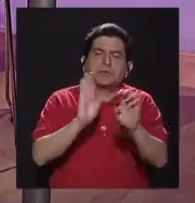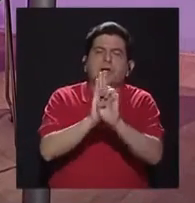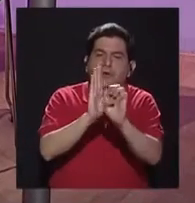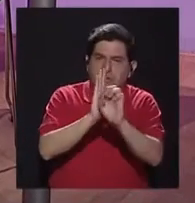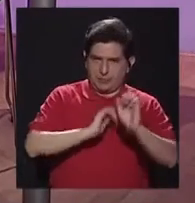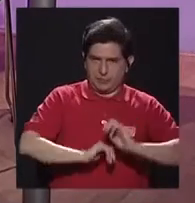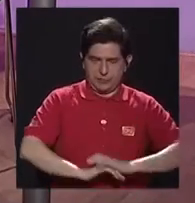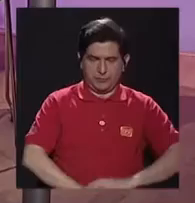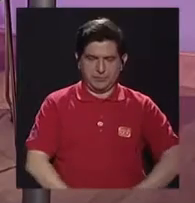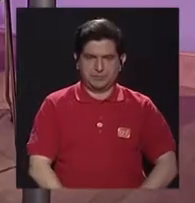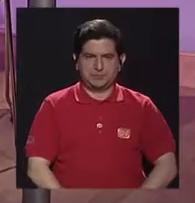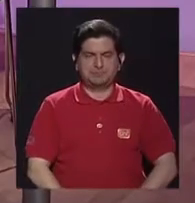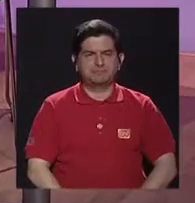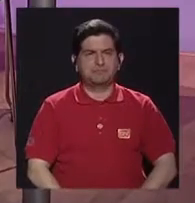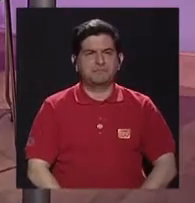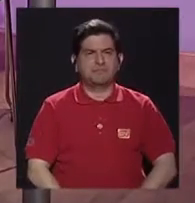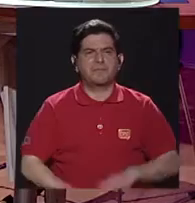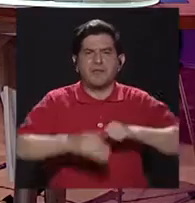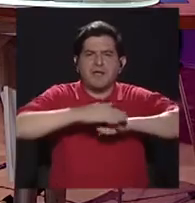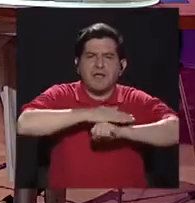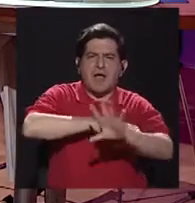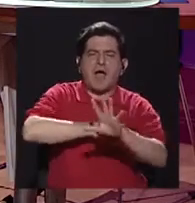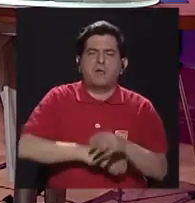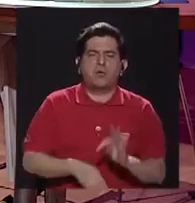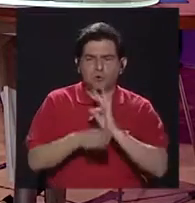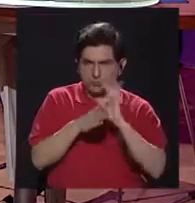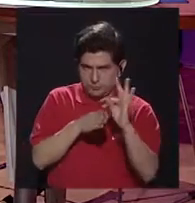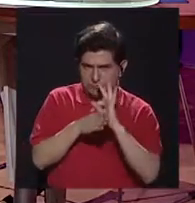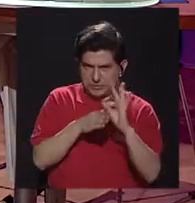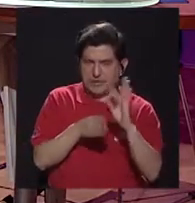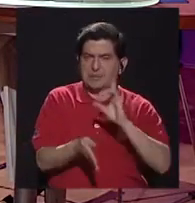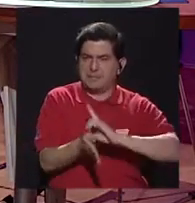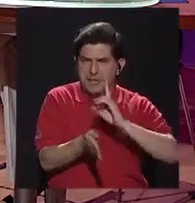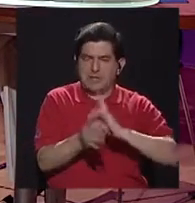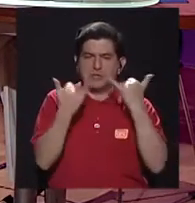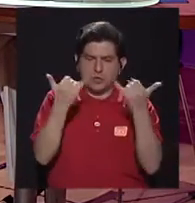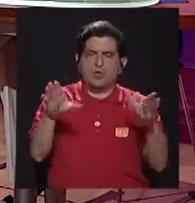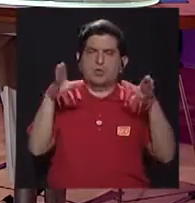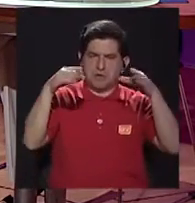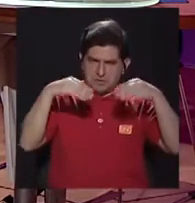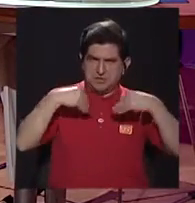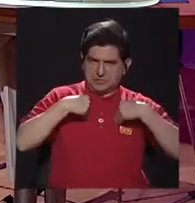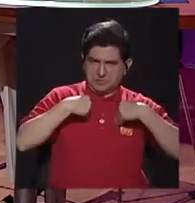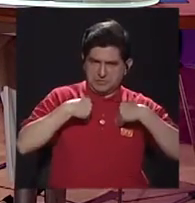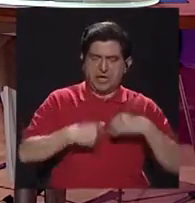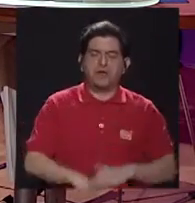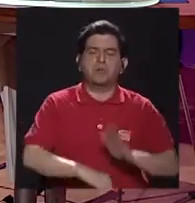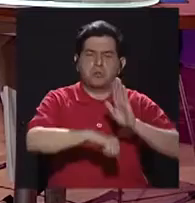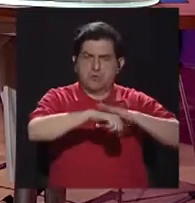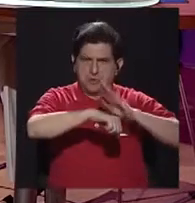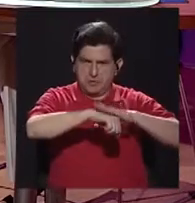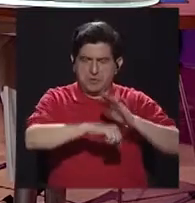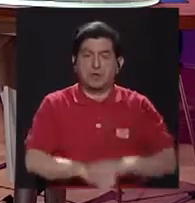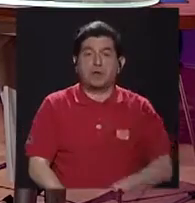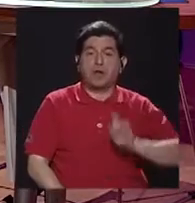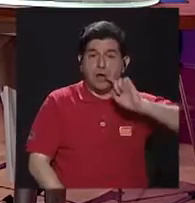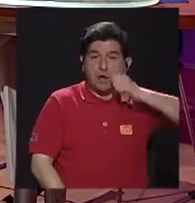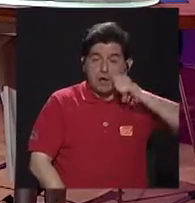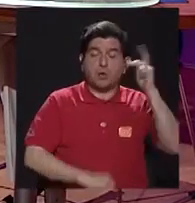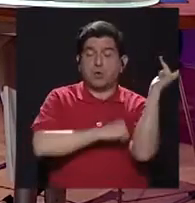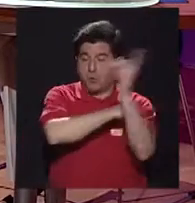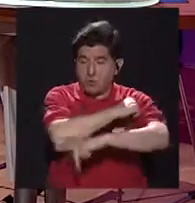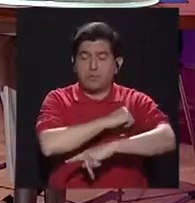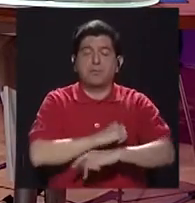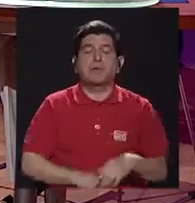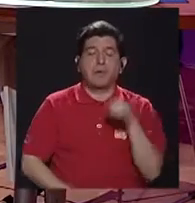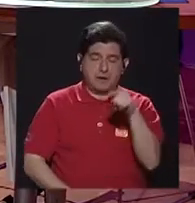ejemplo, digamos, el aborto terapéutico, que está reconocido y se permite, nuestro código penal se permite,